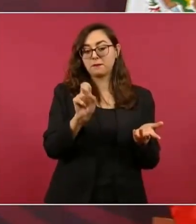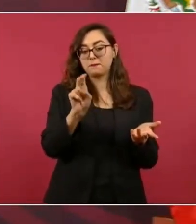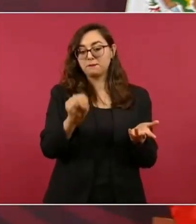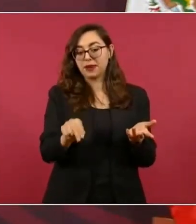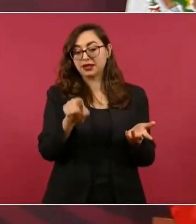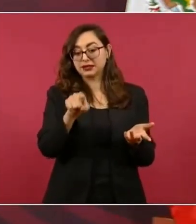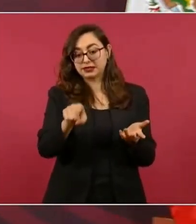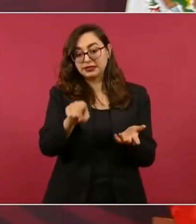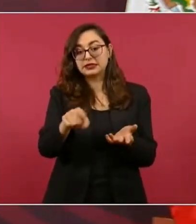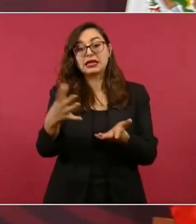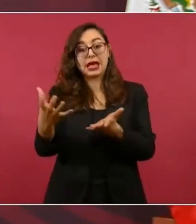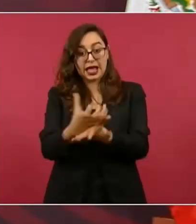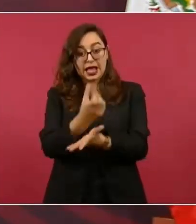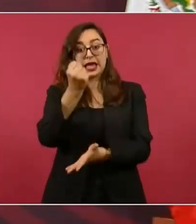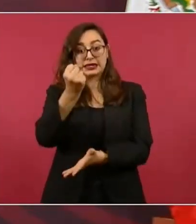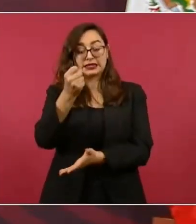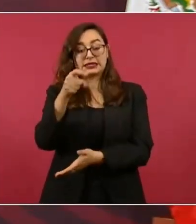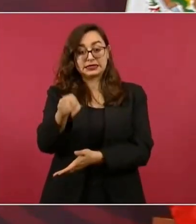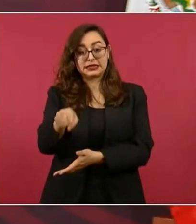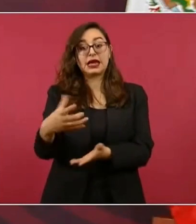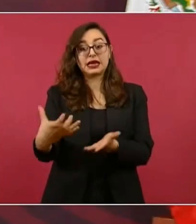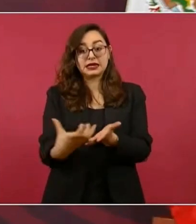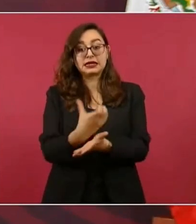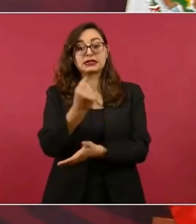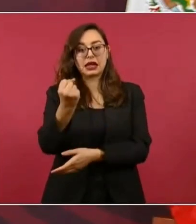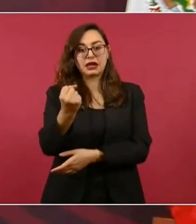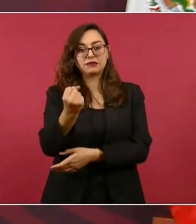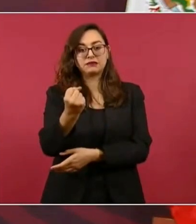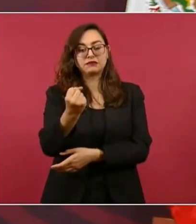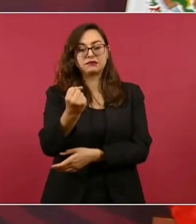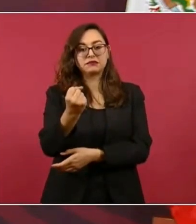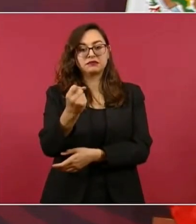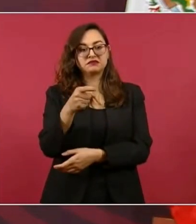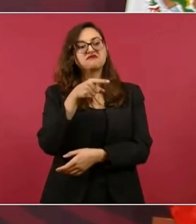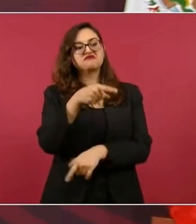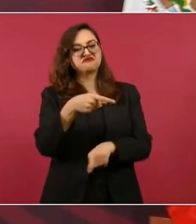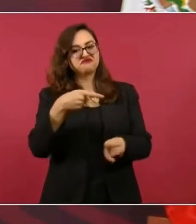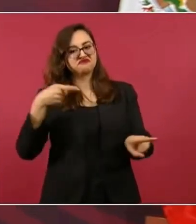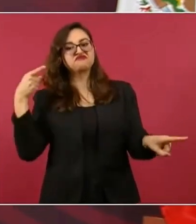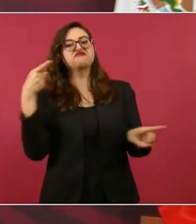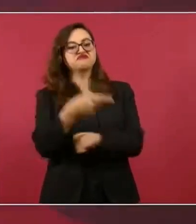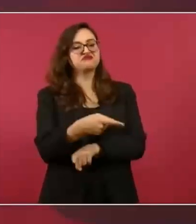el del PAN, decía, iba a meter a la cárcel